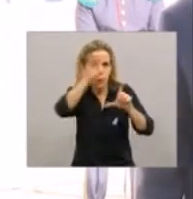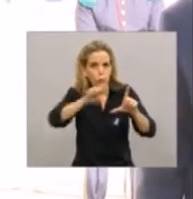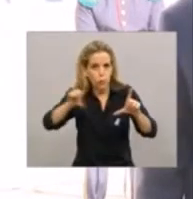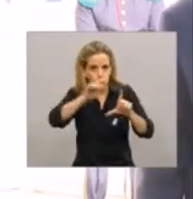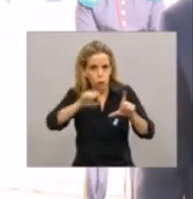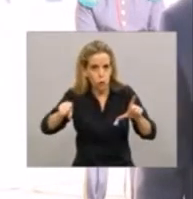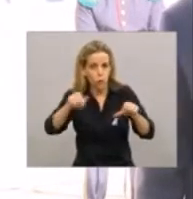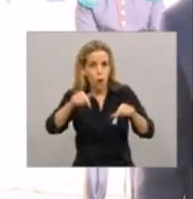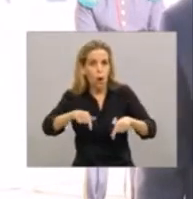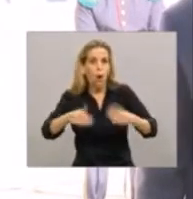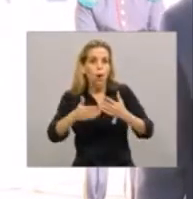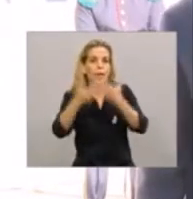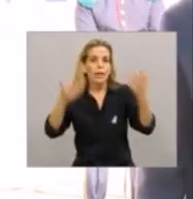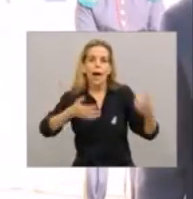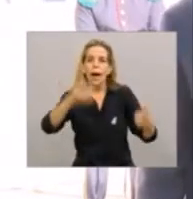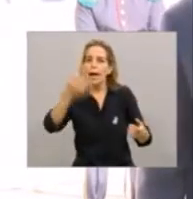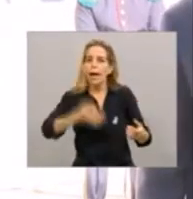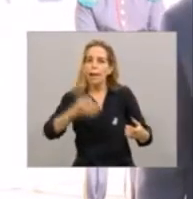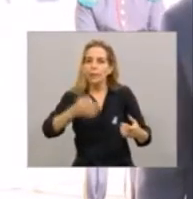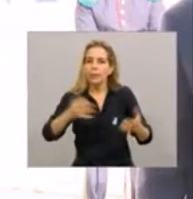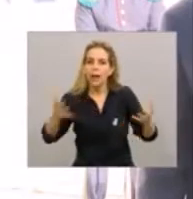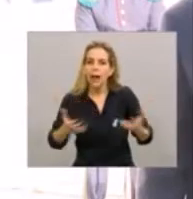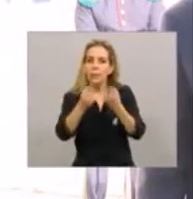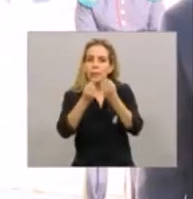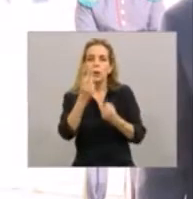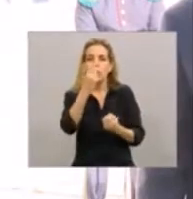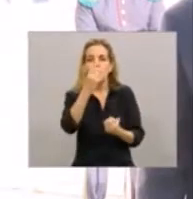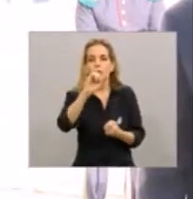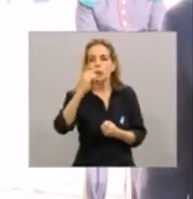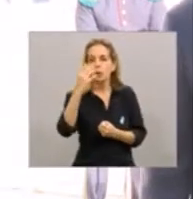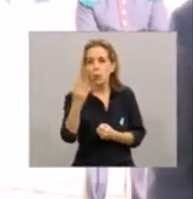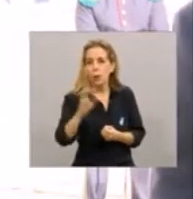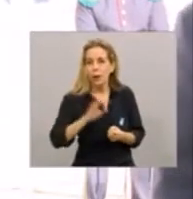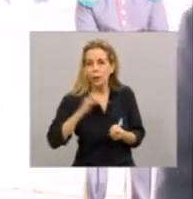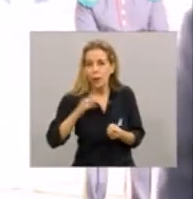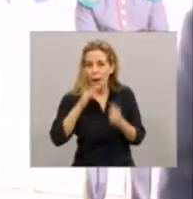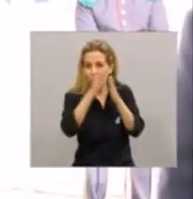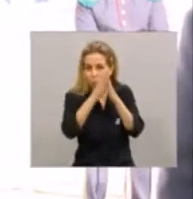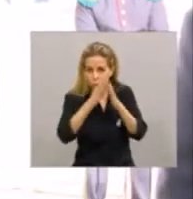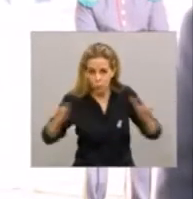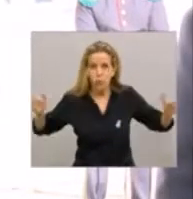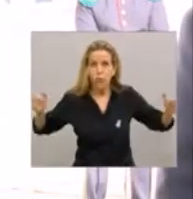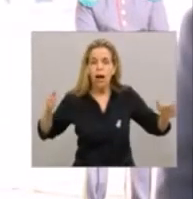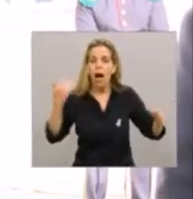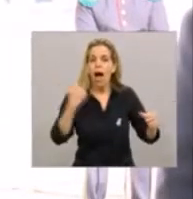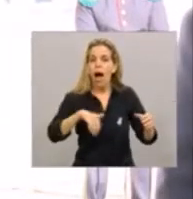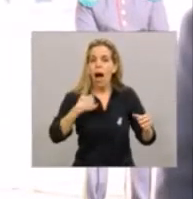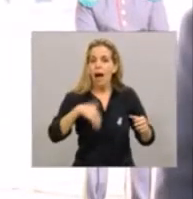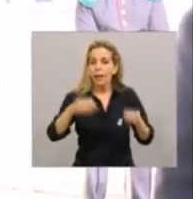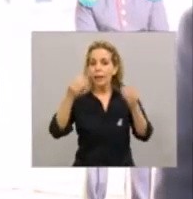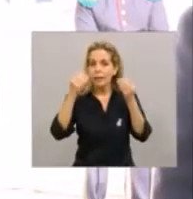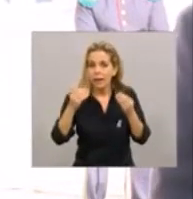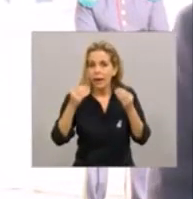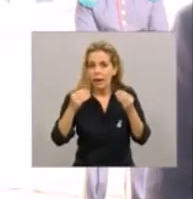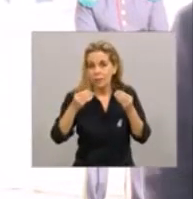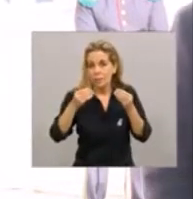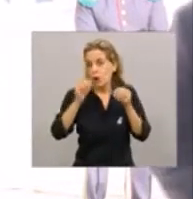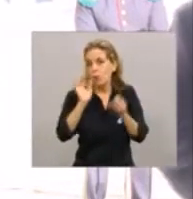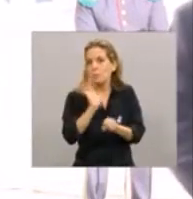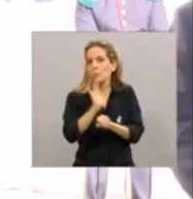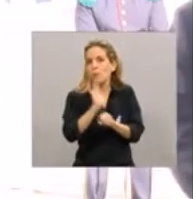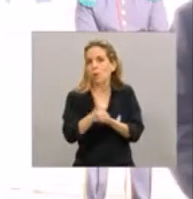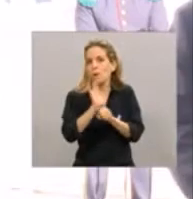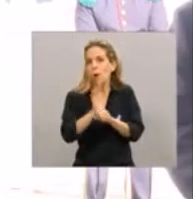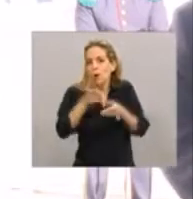muy especial 204 años la argentina nació aquí